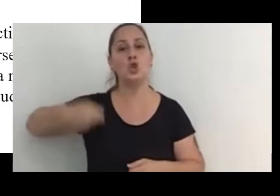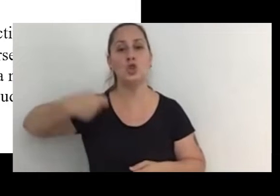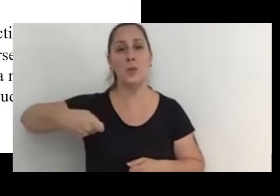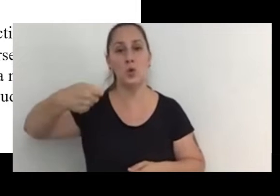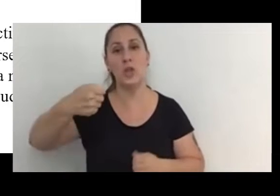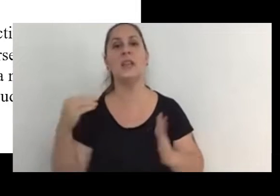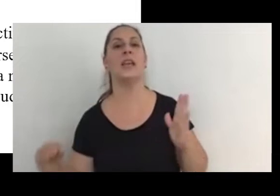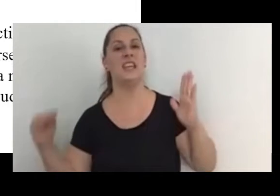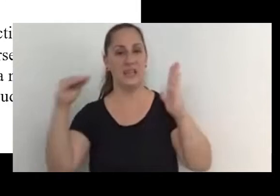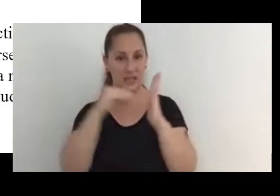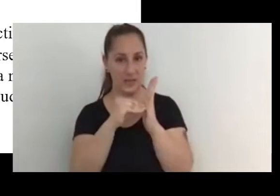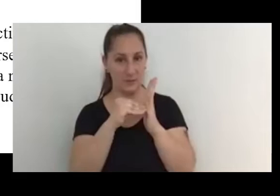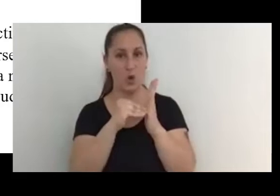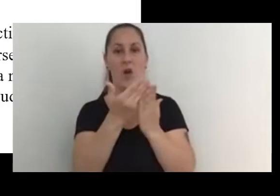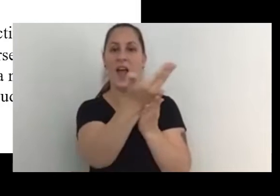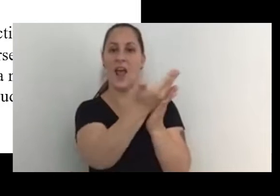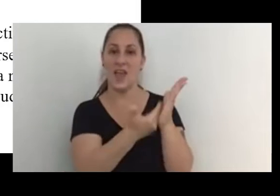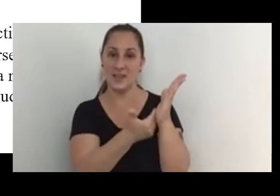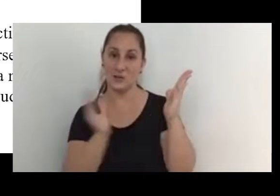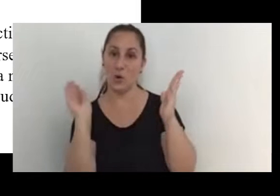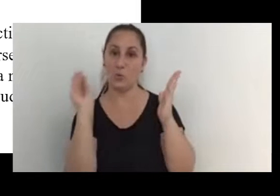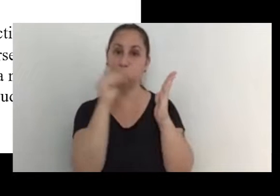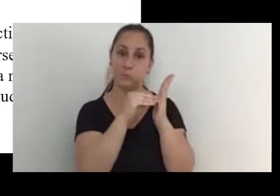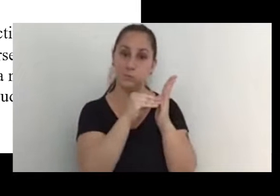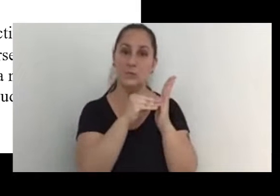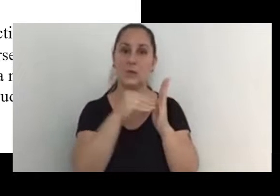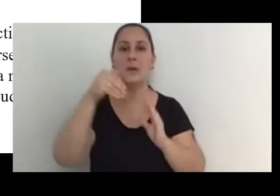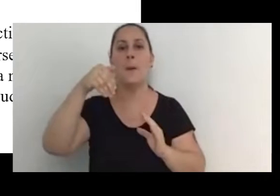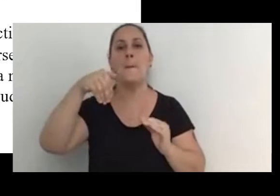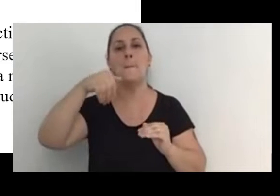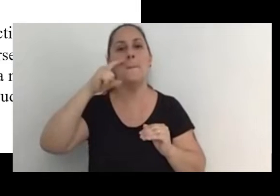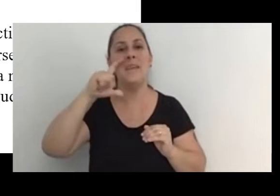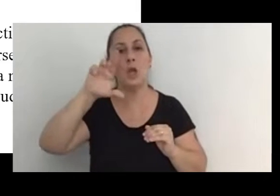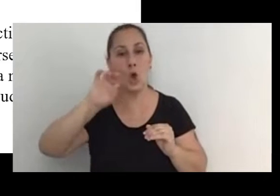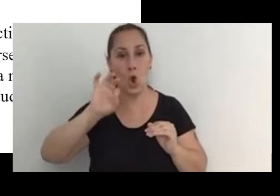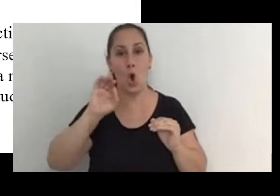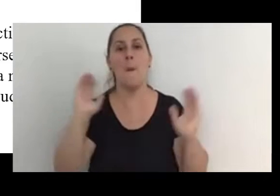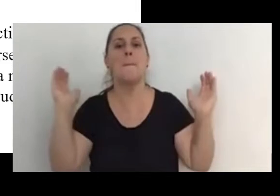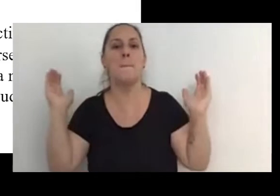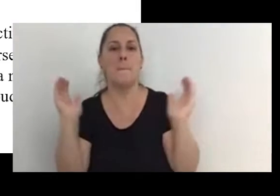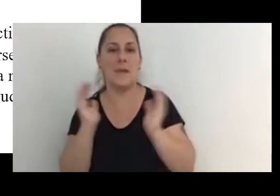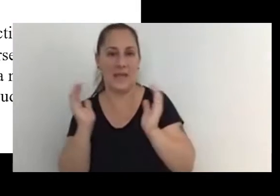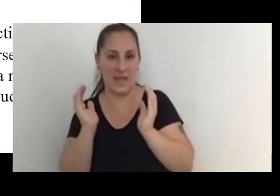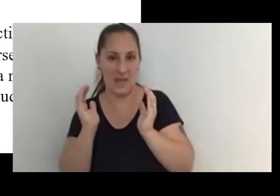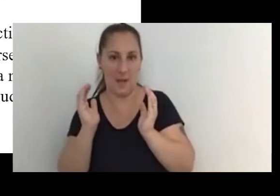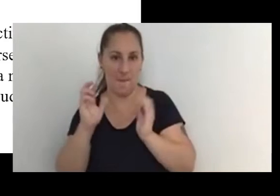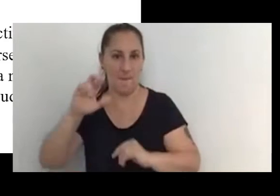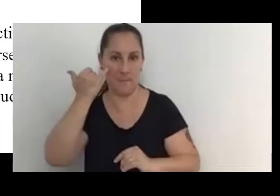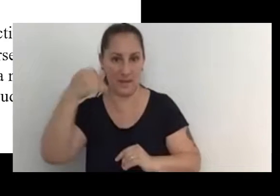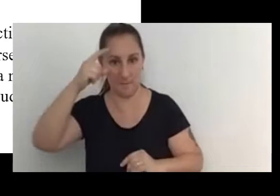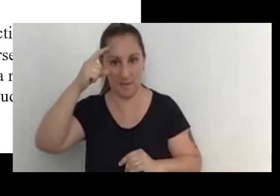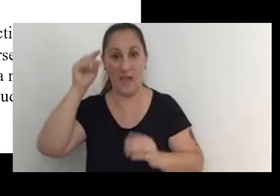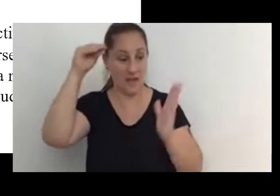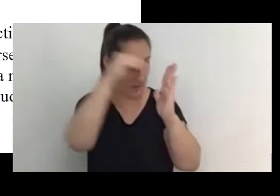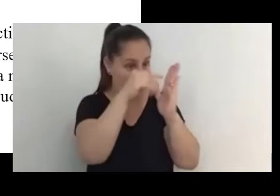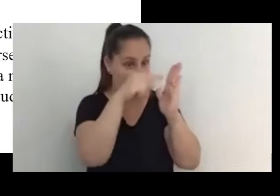inscritos en el registro como micro y pequeña empresa, tienen que tener el alta dentro del registro